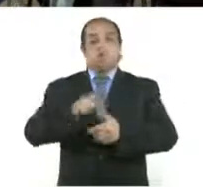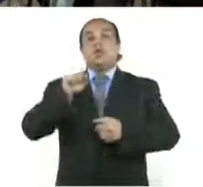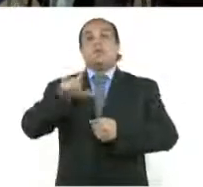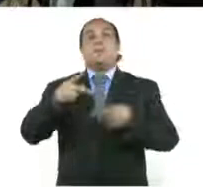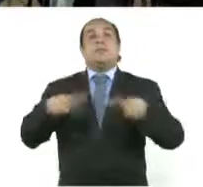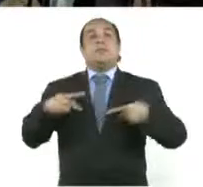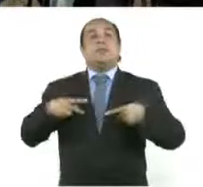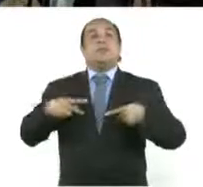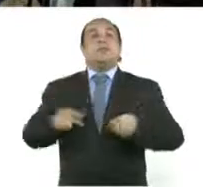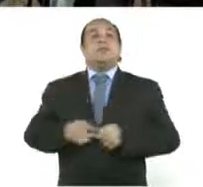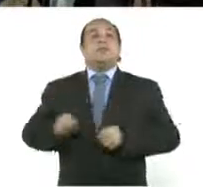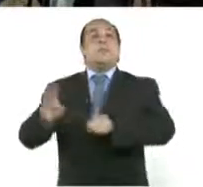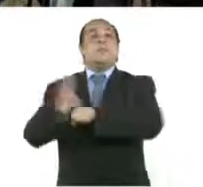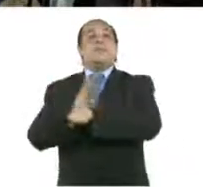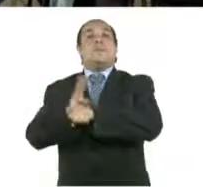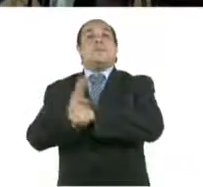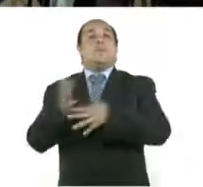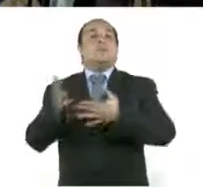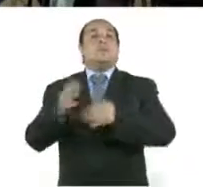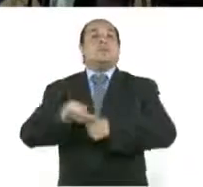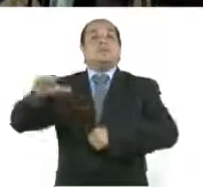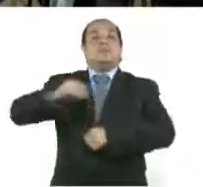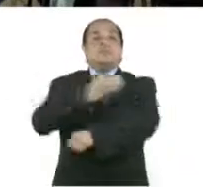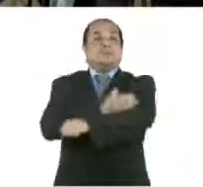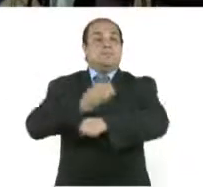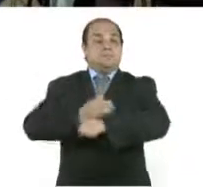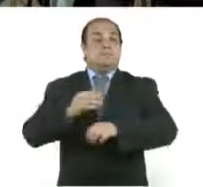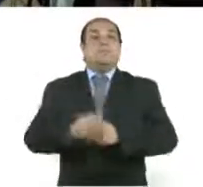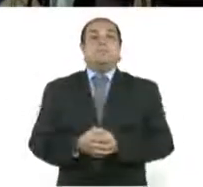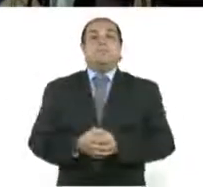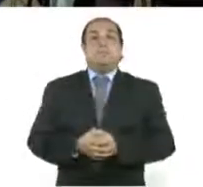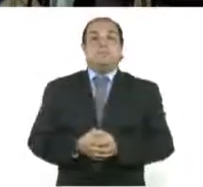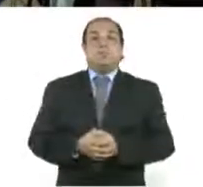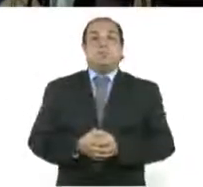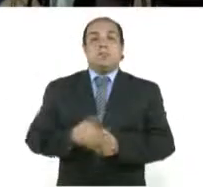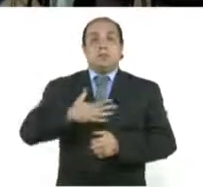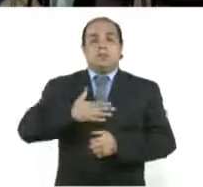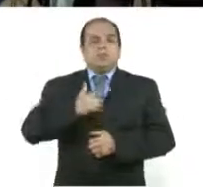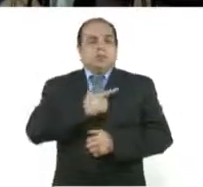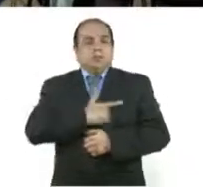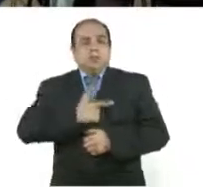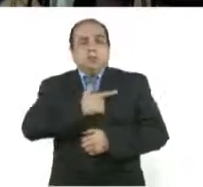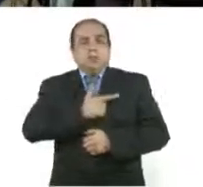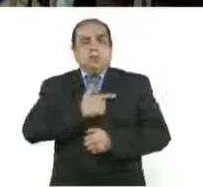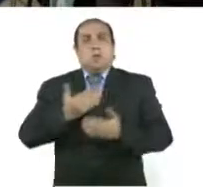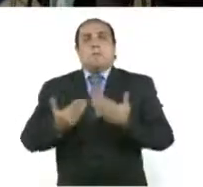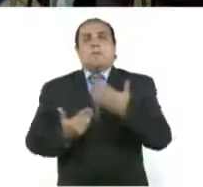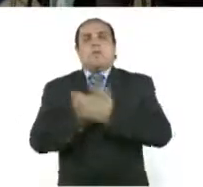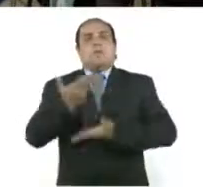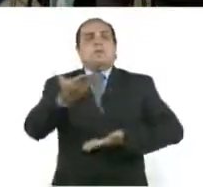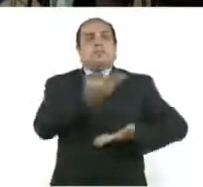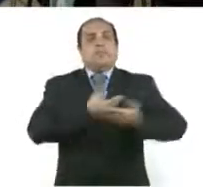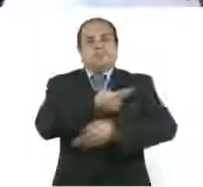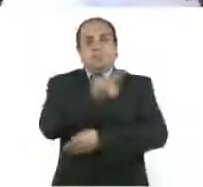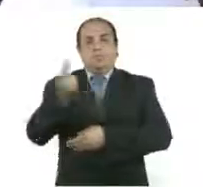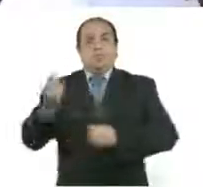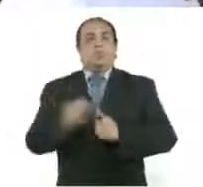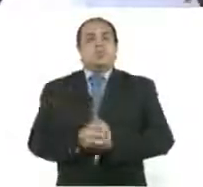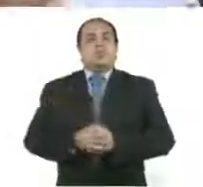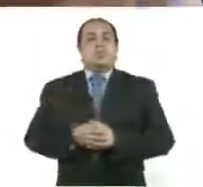beneficiarios que nos acompañan en el presidio. Me da mucho gusto estar aquí esta mañana con todos ustedes en este evento de incorporación a la pensión